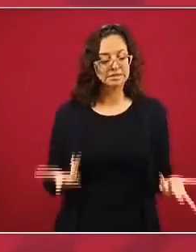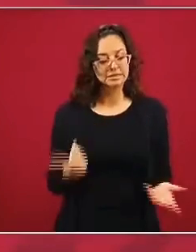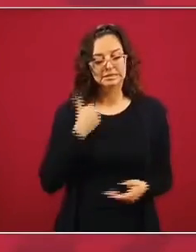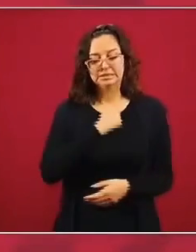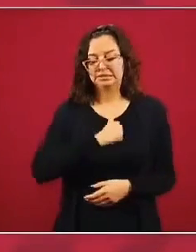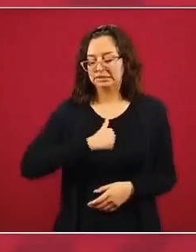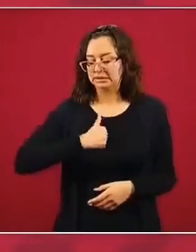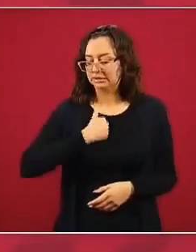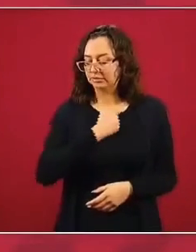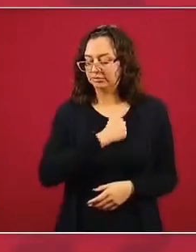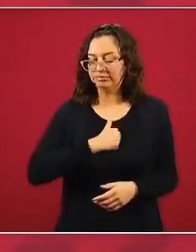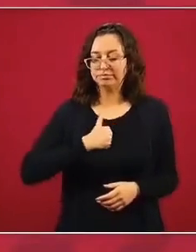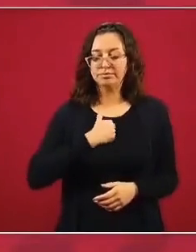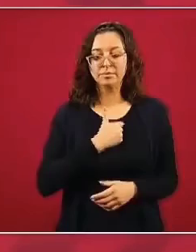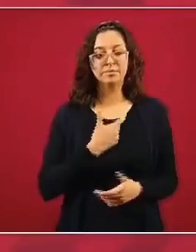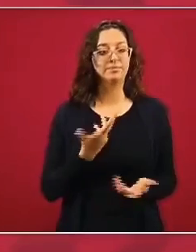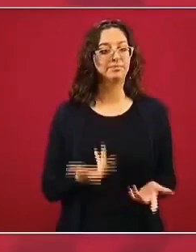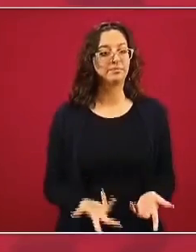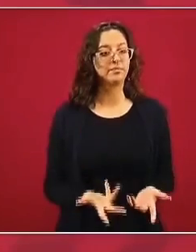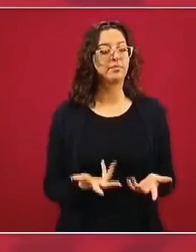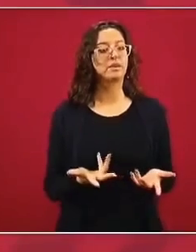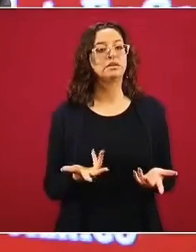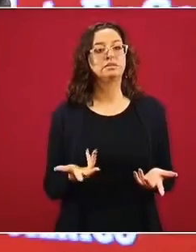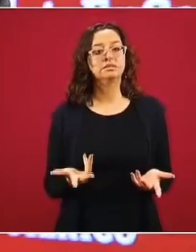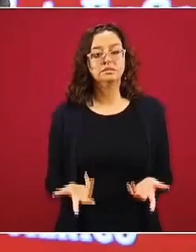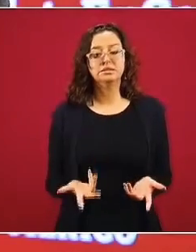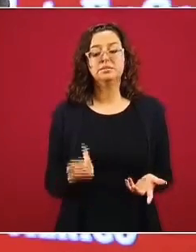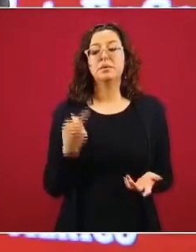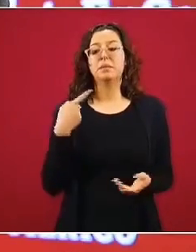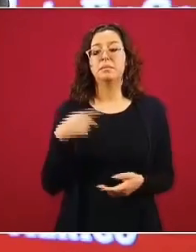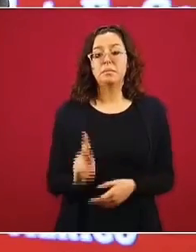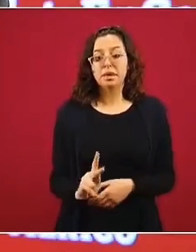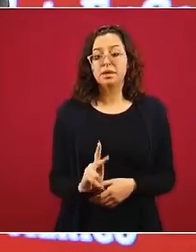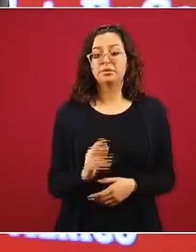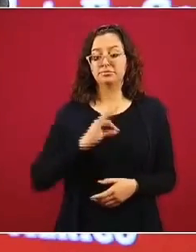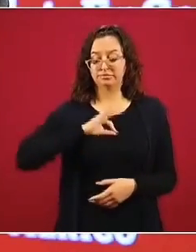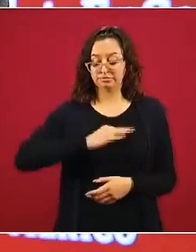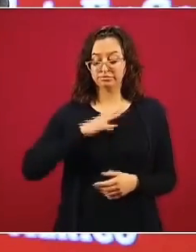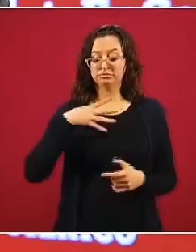perdiendo fuerza la pandemia